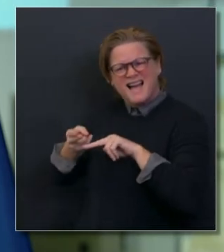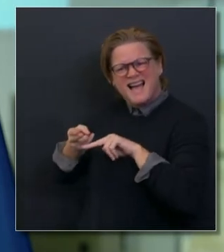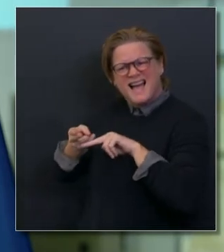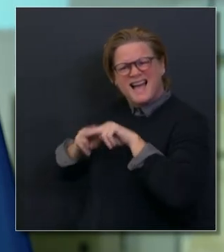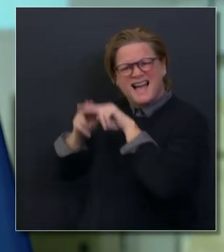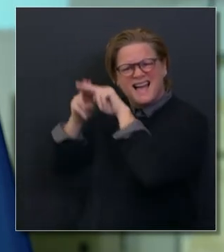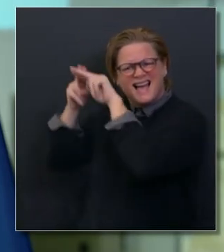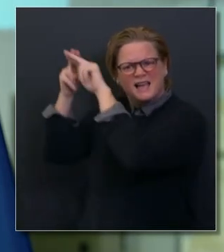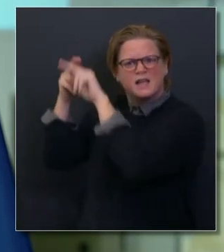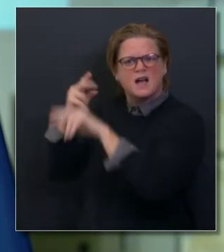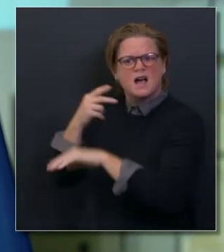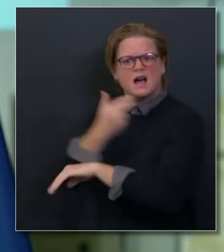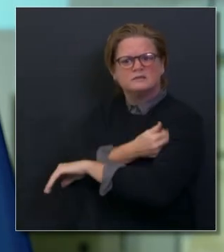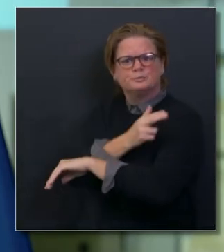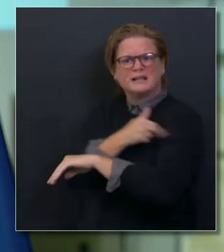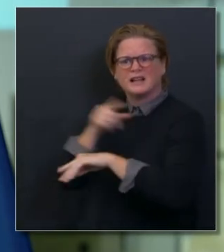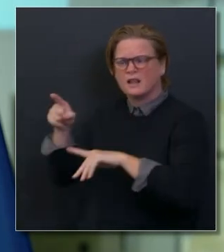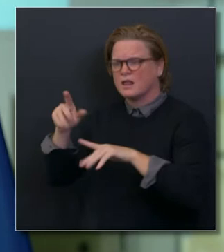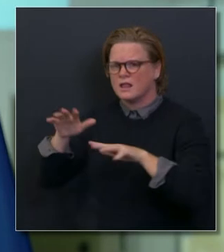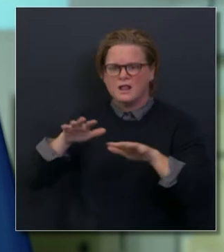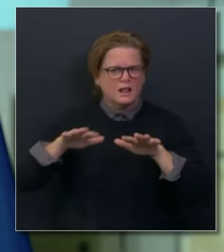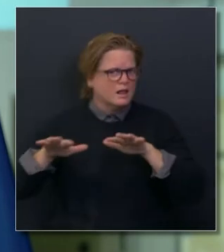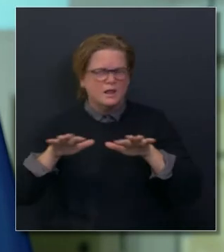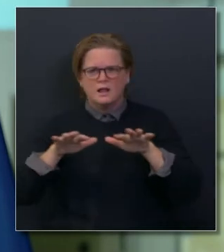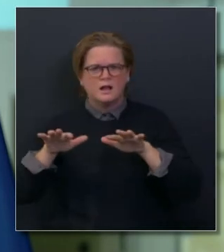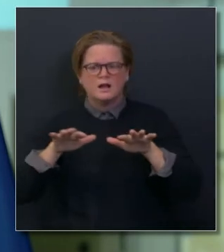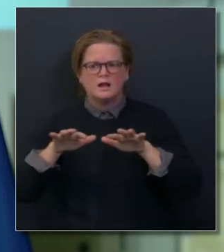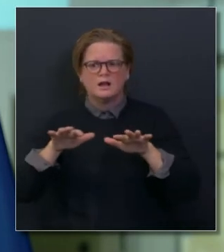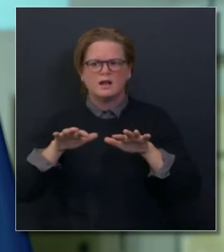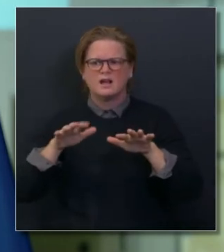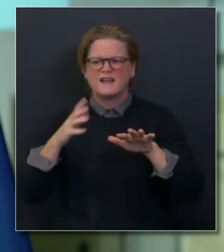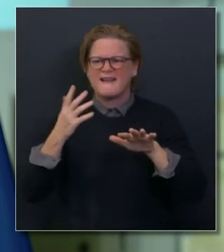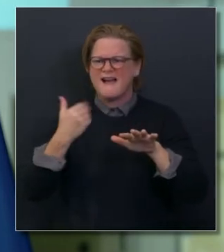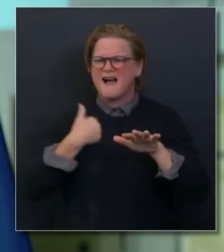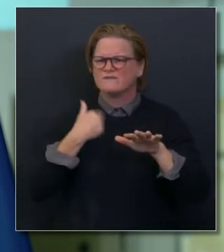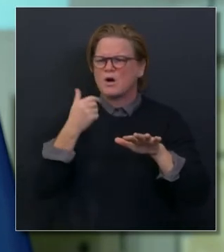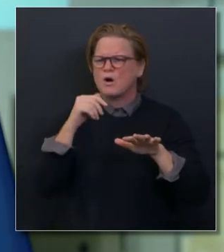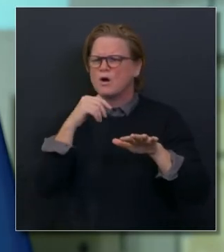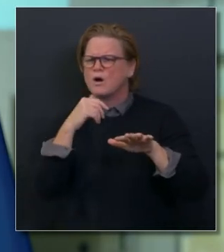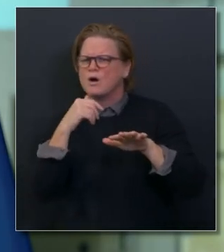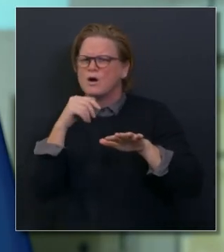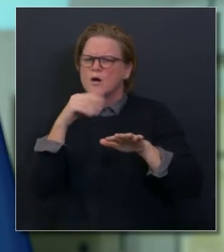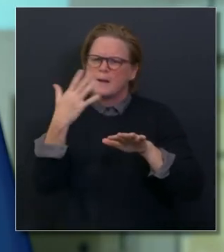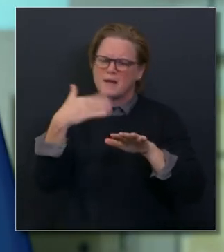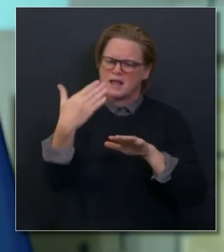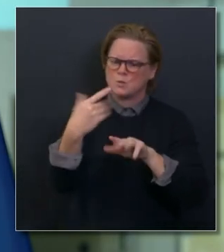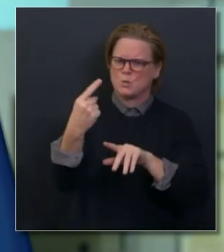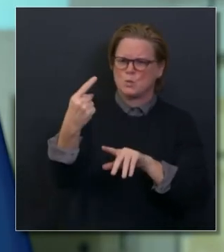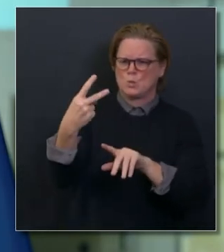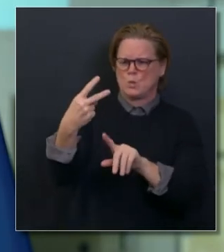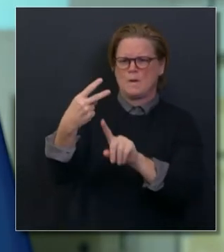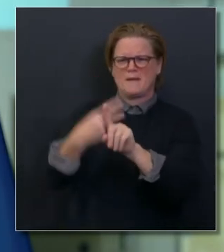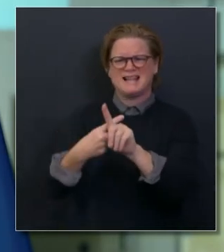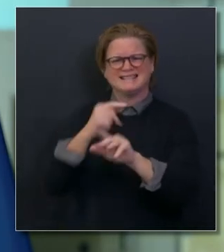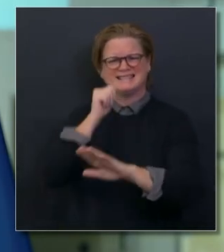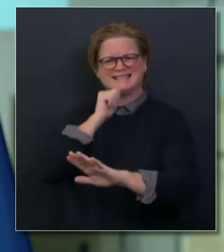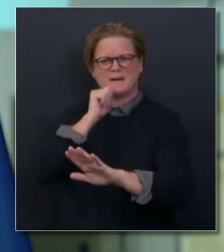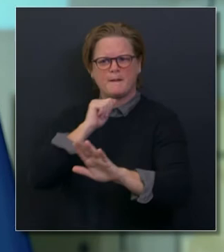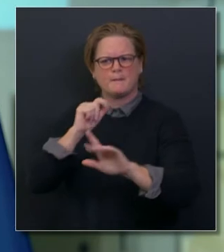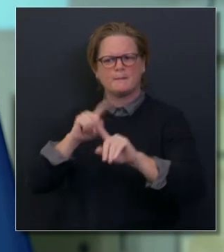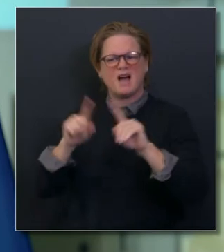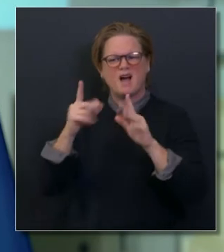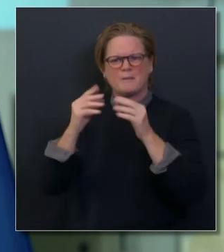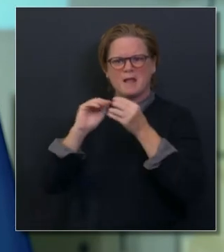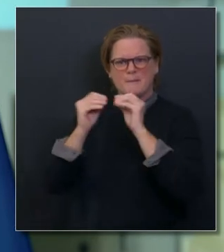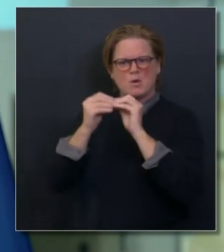pueda absorber estos aumentos de 2 meses? ¿O está diciendo que esos 60 días son una proyección